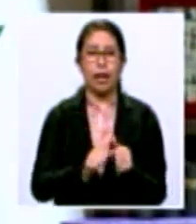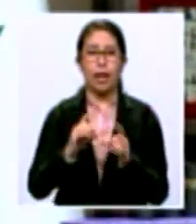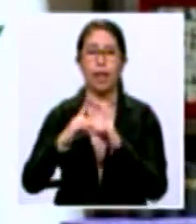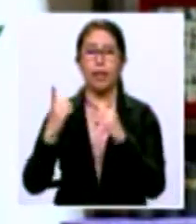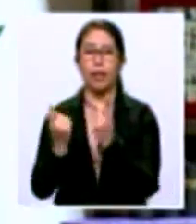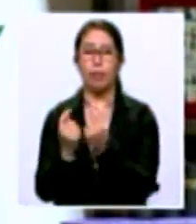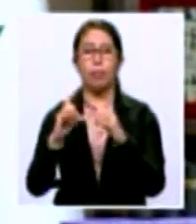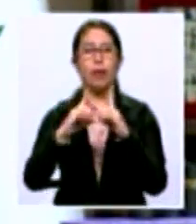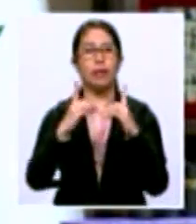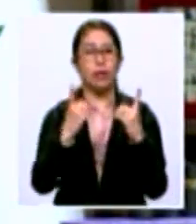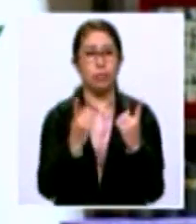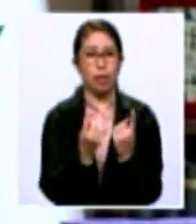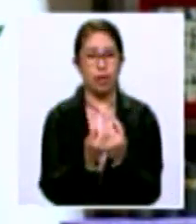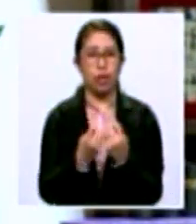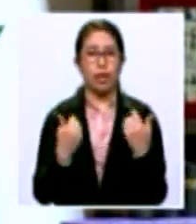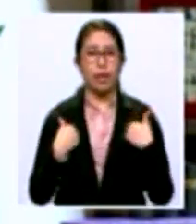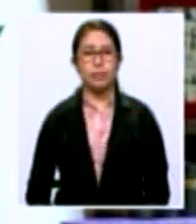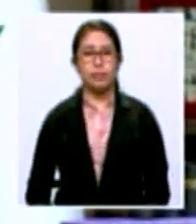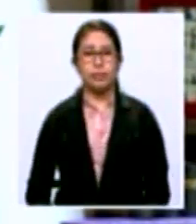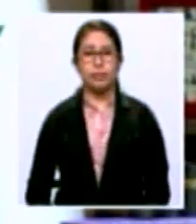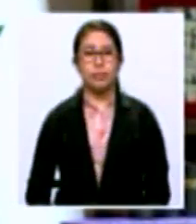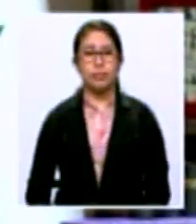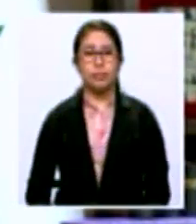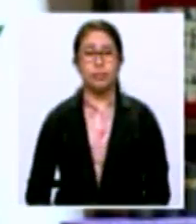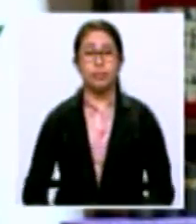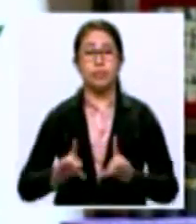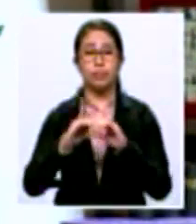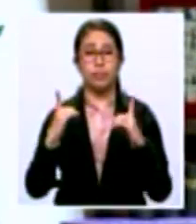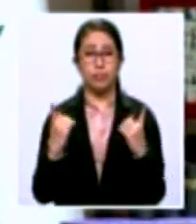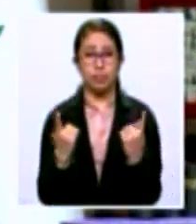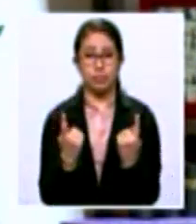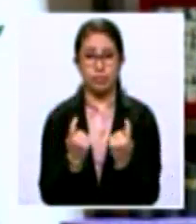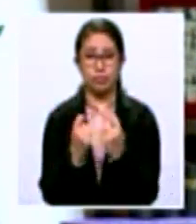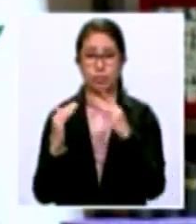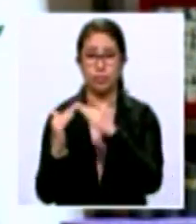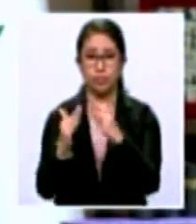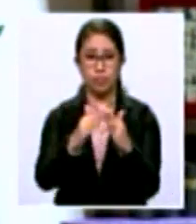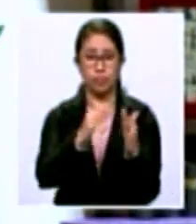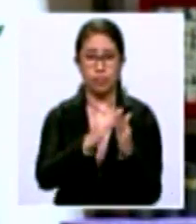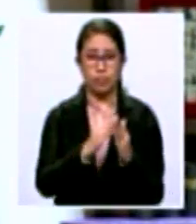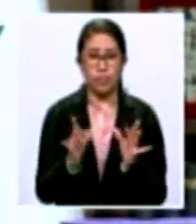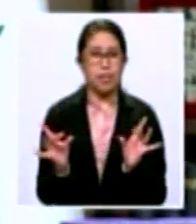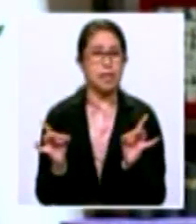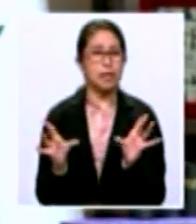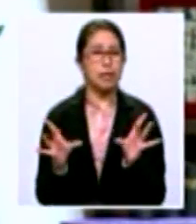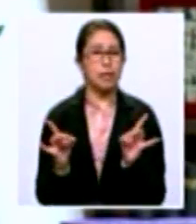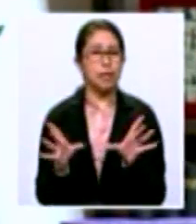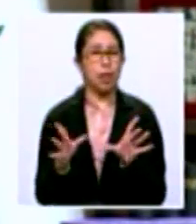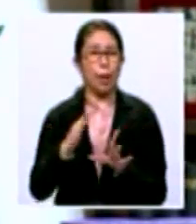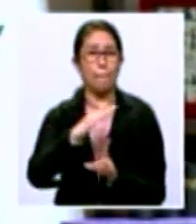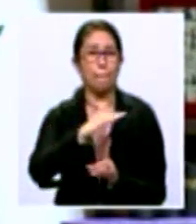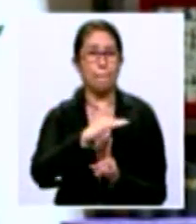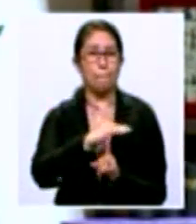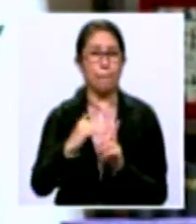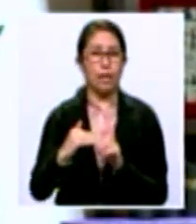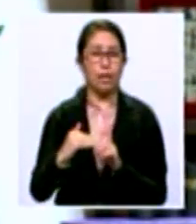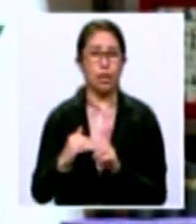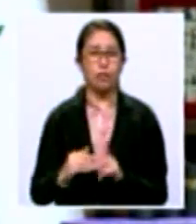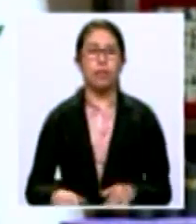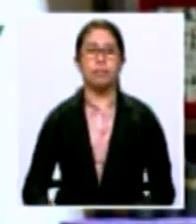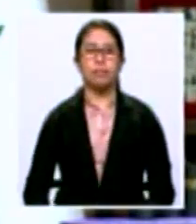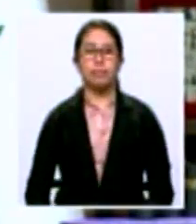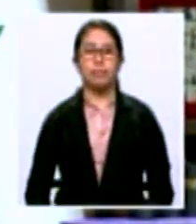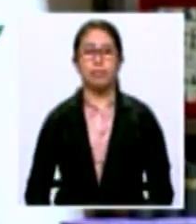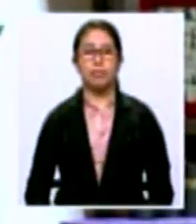y ciudades con riesgo medio. En los departamentos y ciudades de riesgo medio se funcionará de la